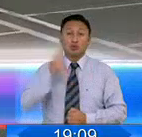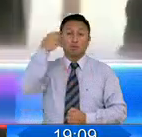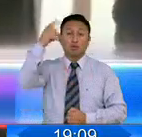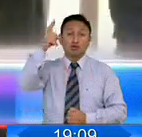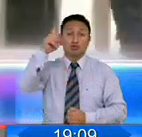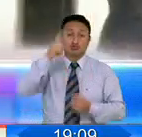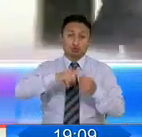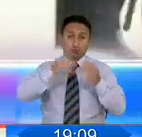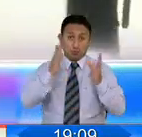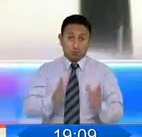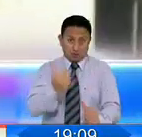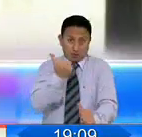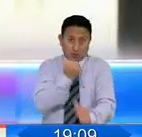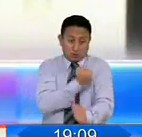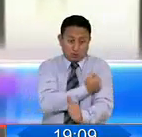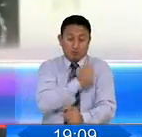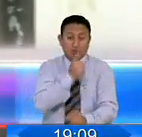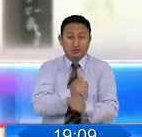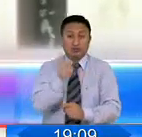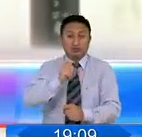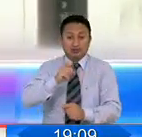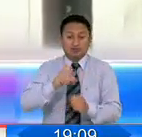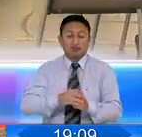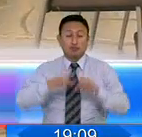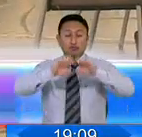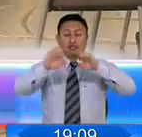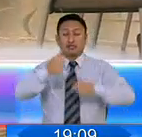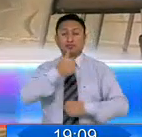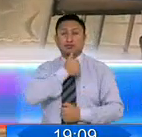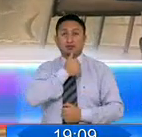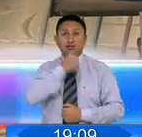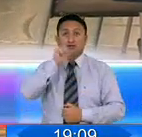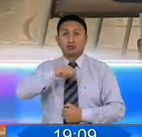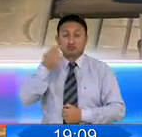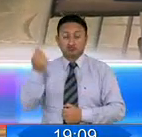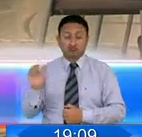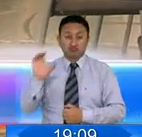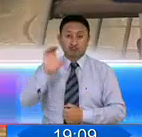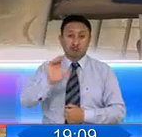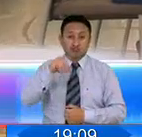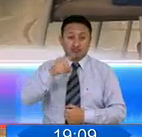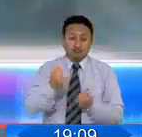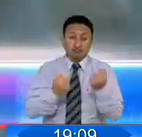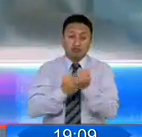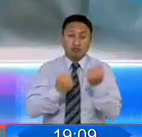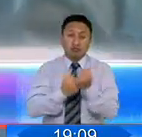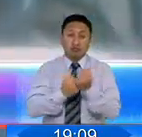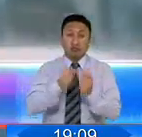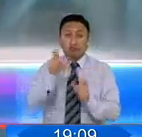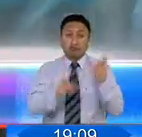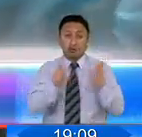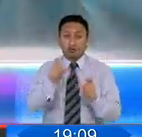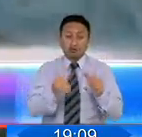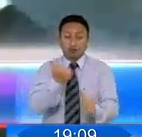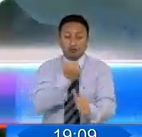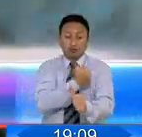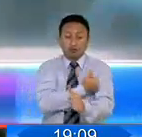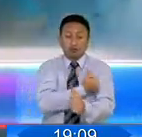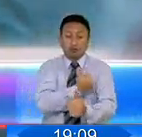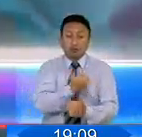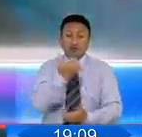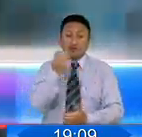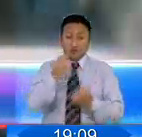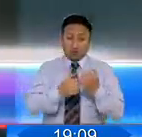Es por eso que necesitan de la ayuda de la empresa privada inversiones para vacunar a la población en medio de una economía bastante golpeada